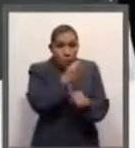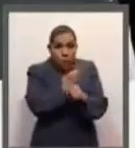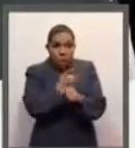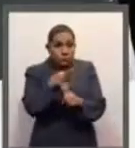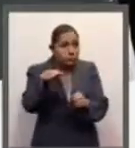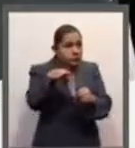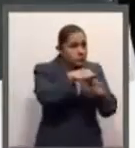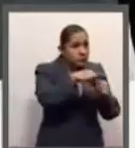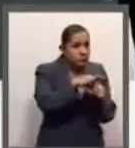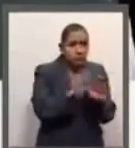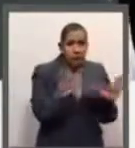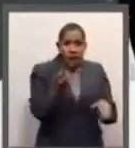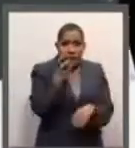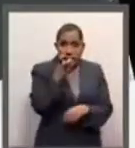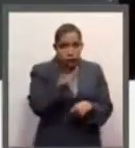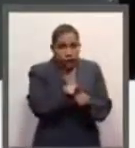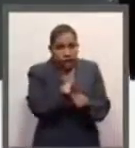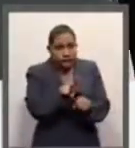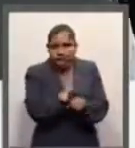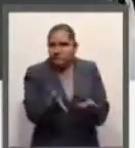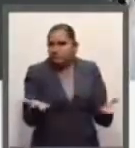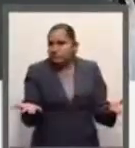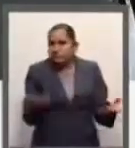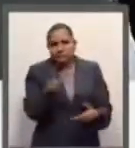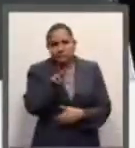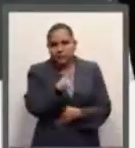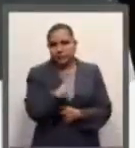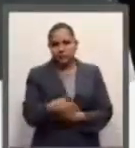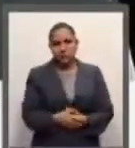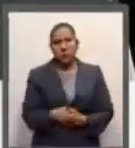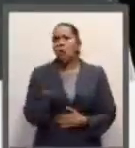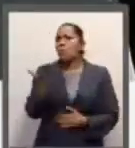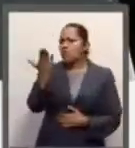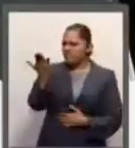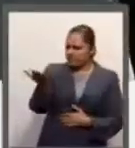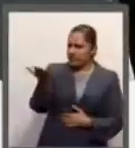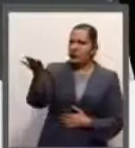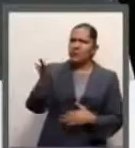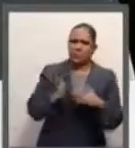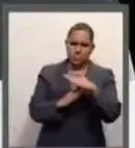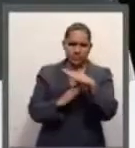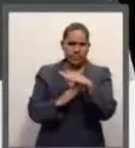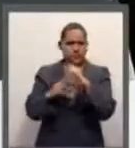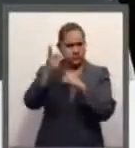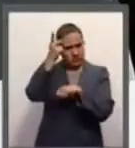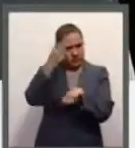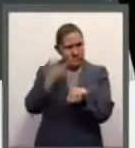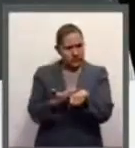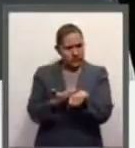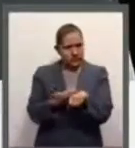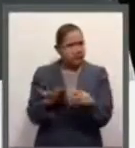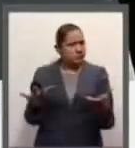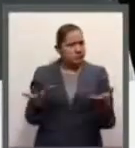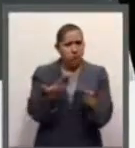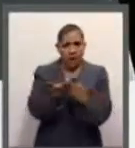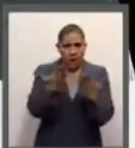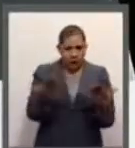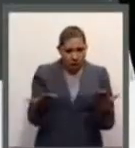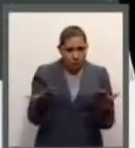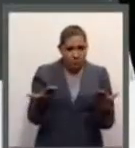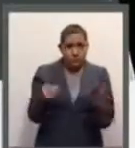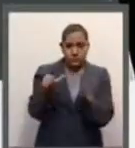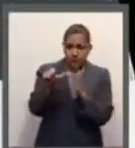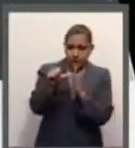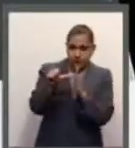suficiente. Le pedimos a la mesa directiva que se rechacen los